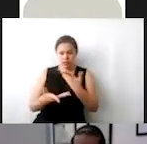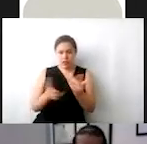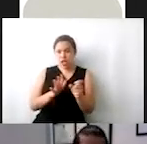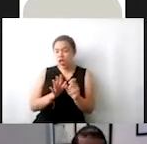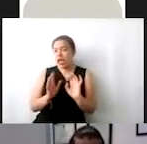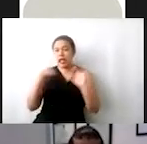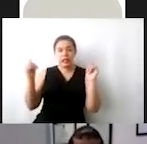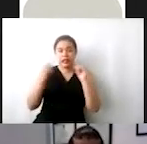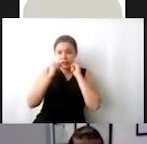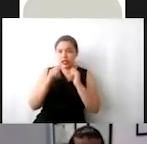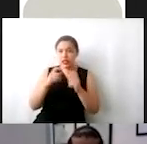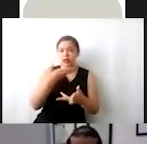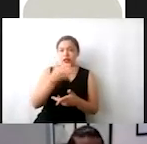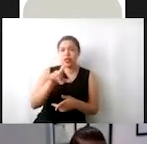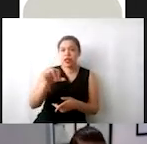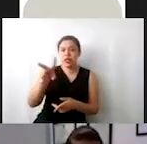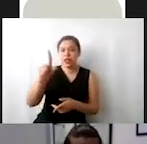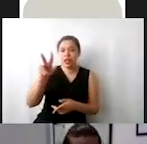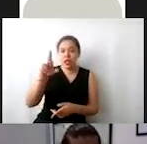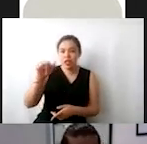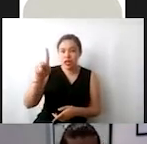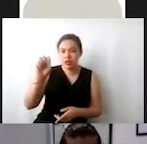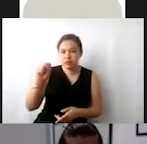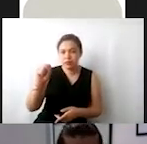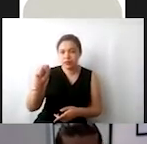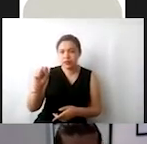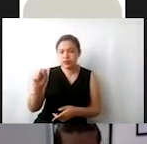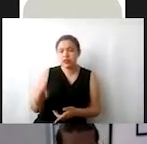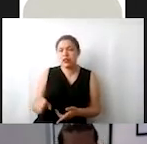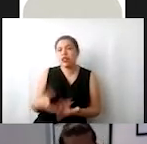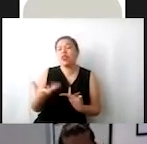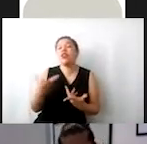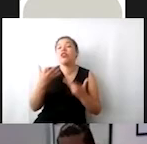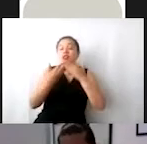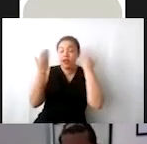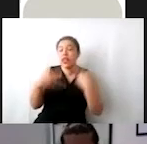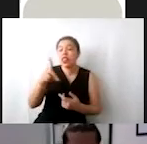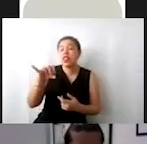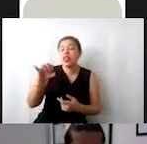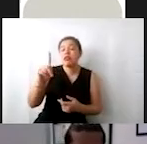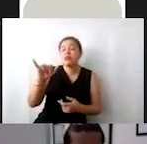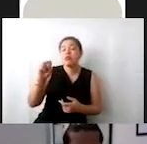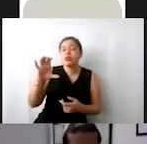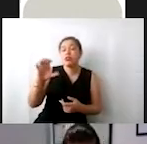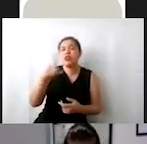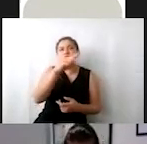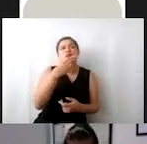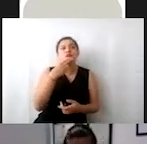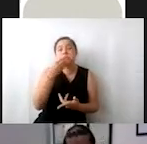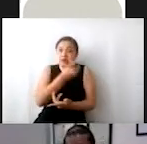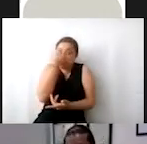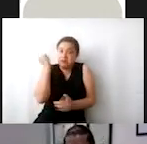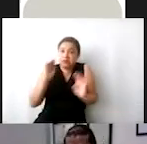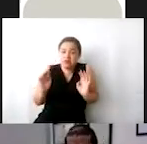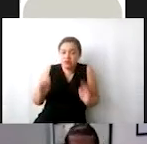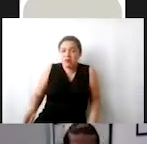pídele el REPS. Por esto, porque nadie sabe qué es poner a disposición. No sabemos qué es poner a disposición. Entonces, bueno, de entrada,